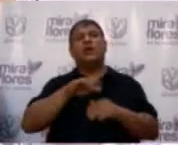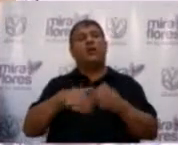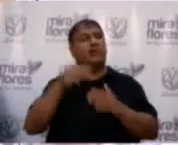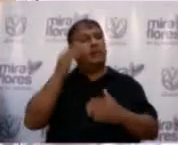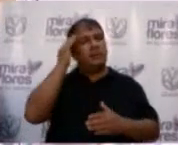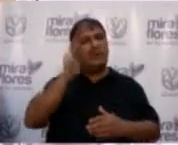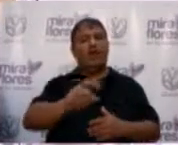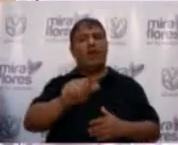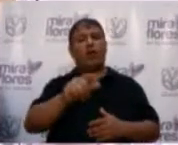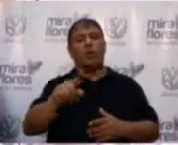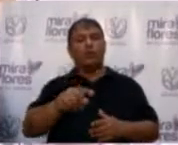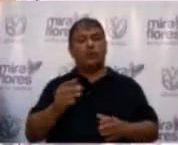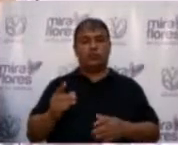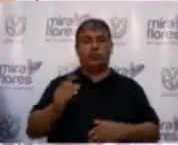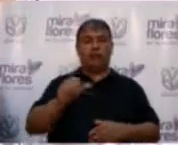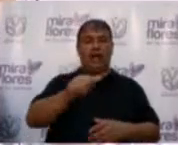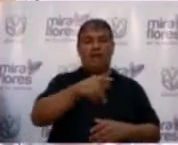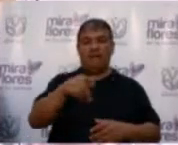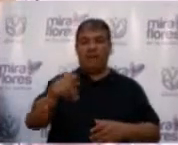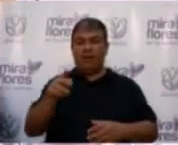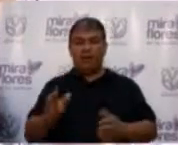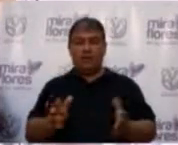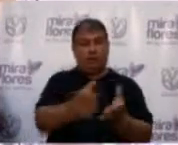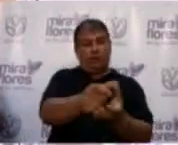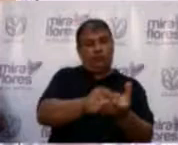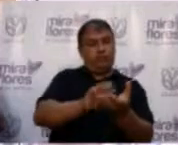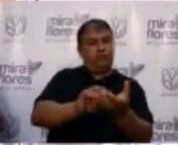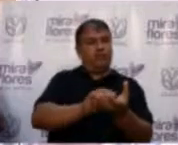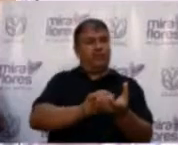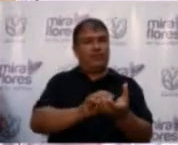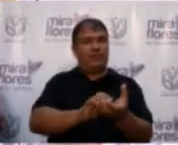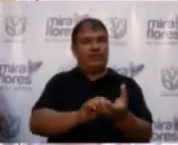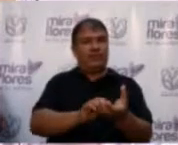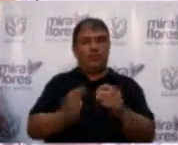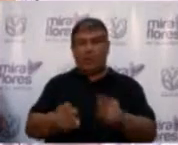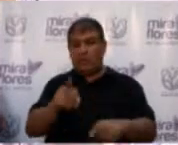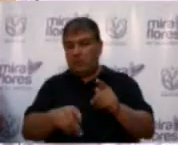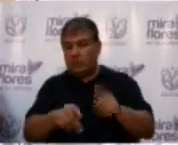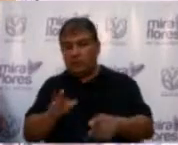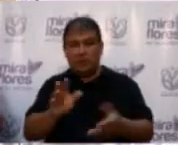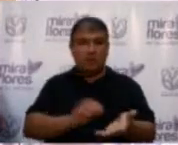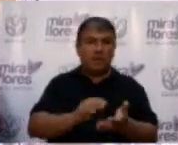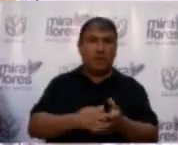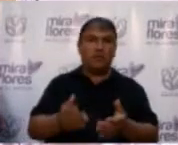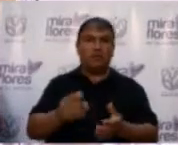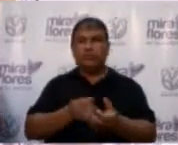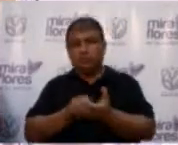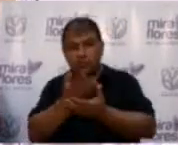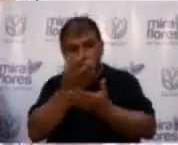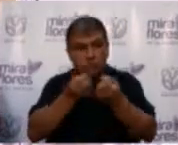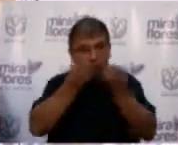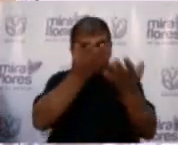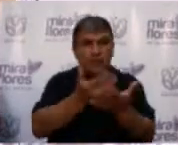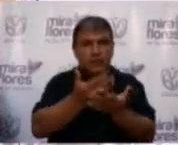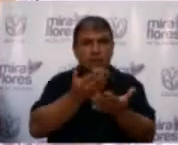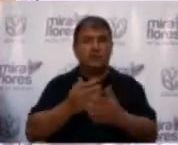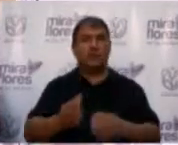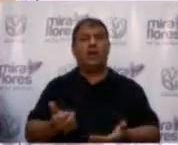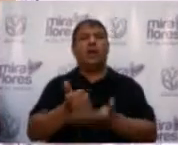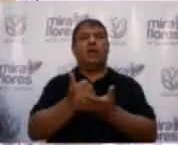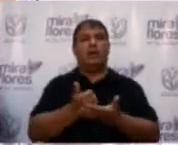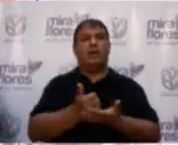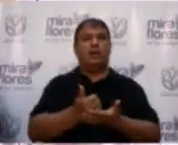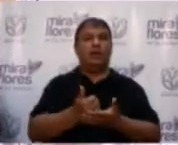una utilidad autoaplicativa donde la gente está continuamente dando información y eso